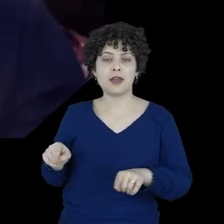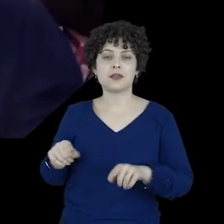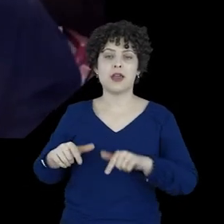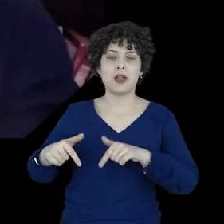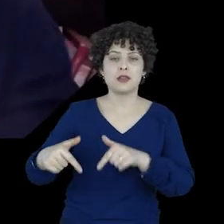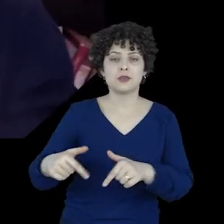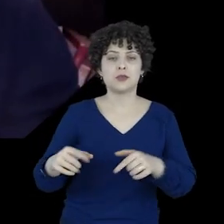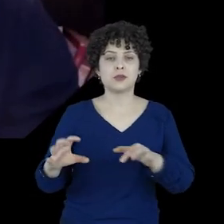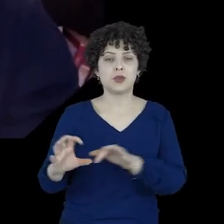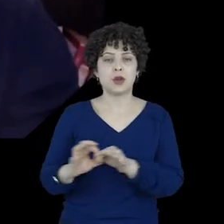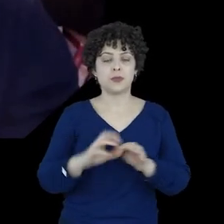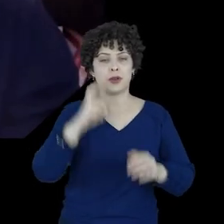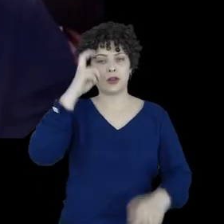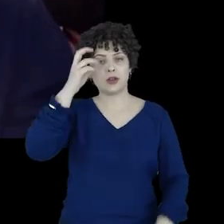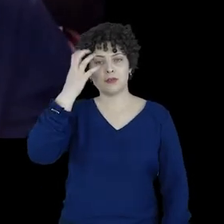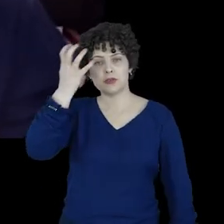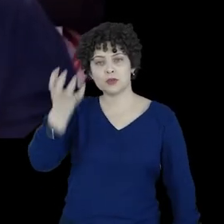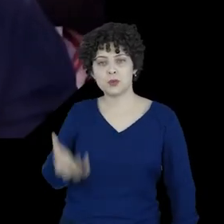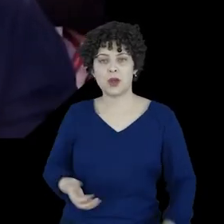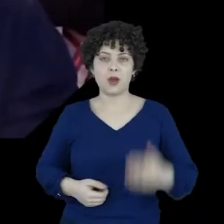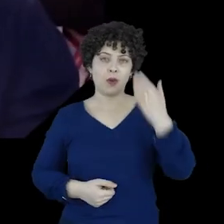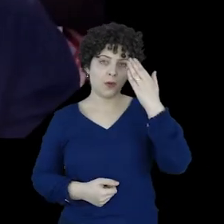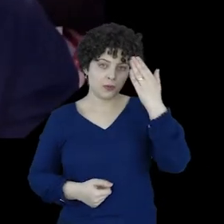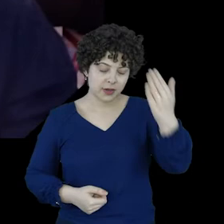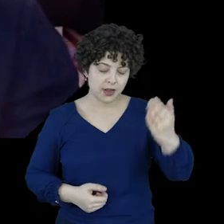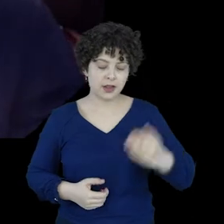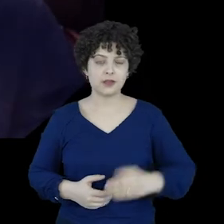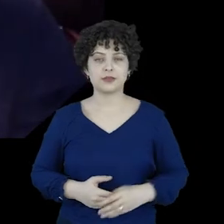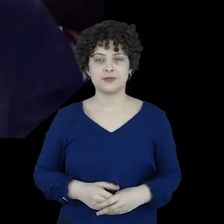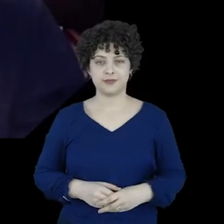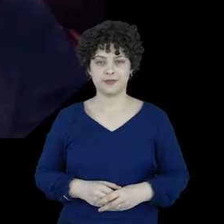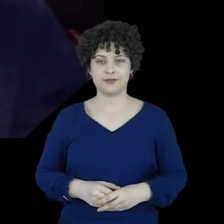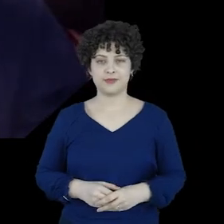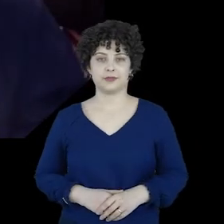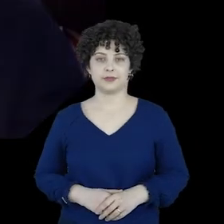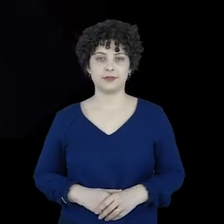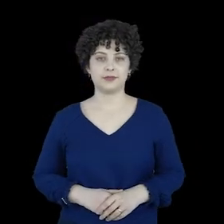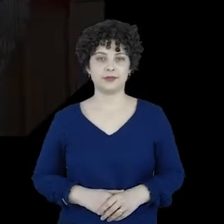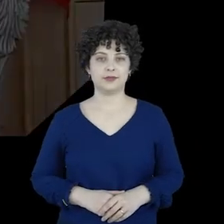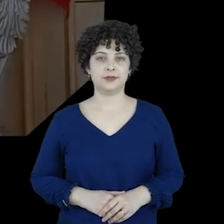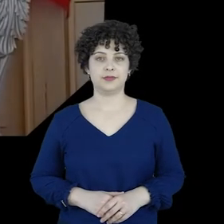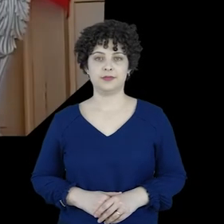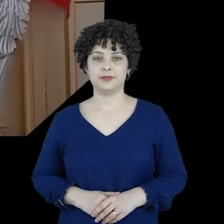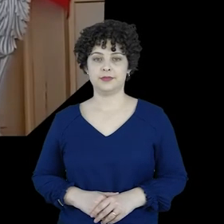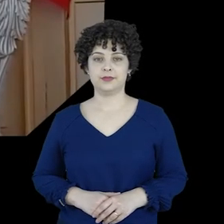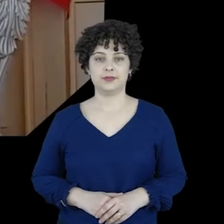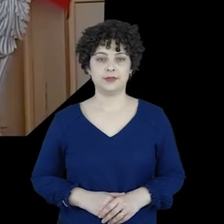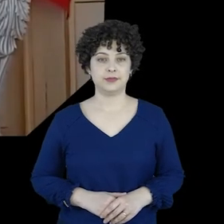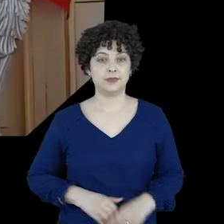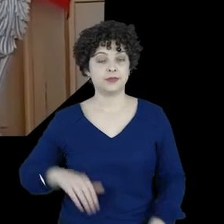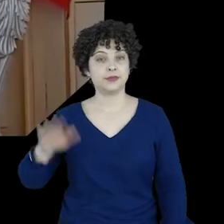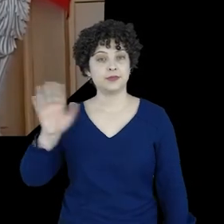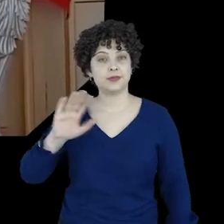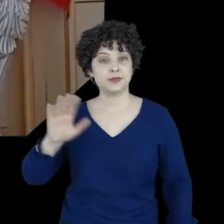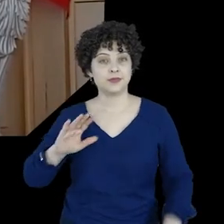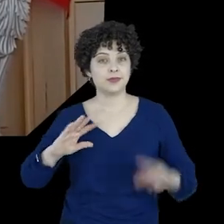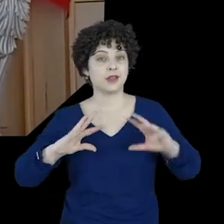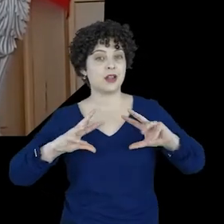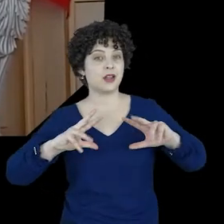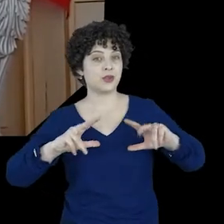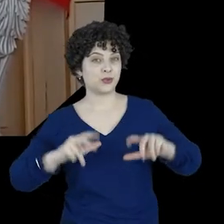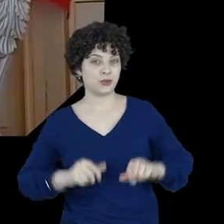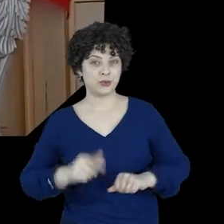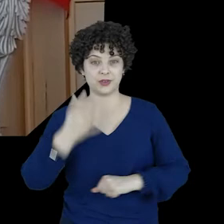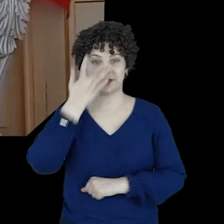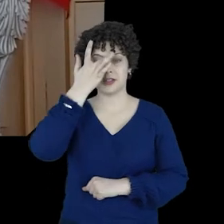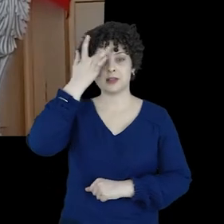estas iniciativas relacionadas con inteligencia artificial. Muchas gracias. Bonjour à toutes et à